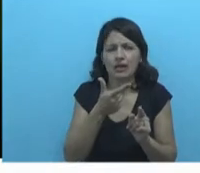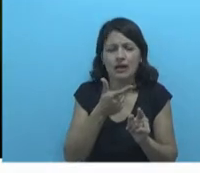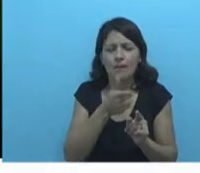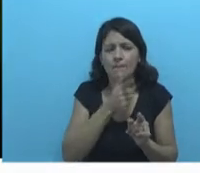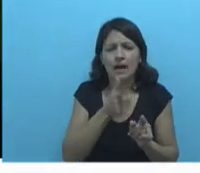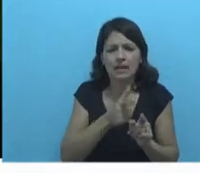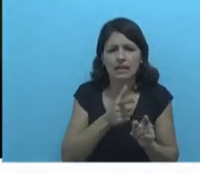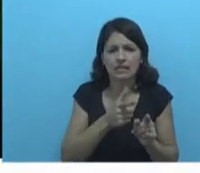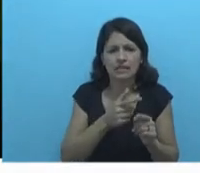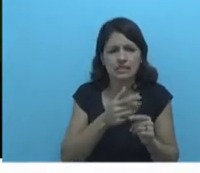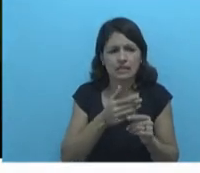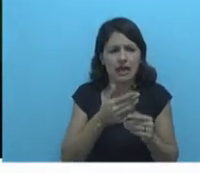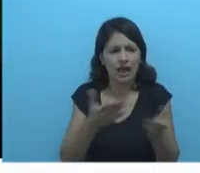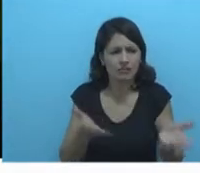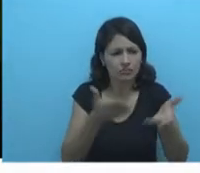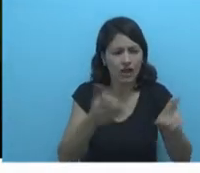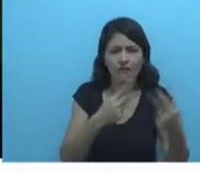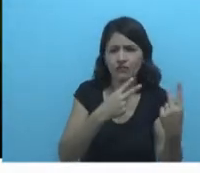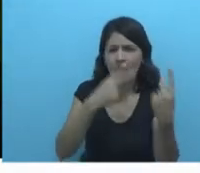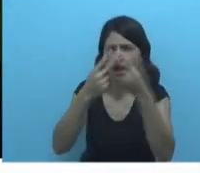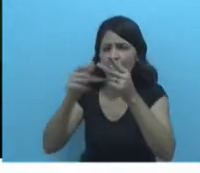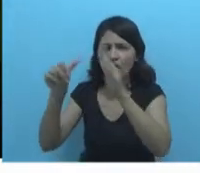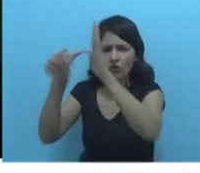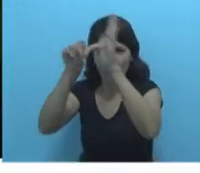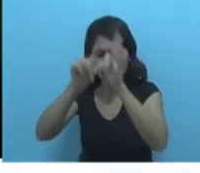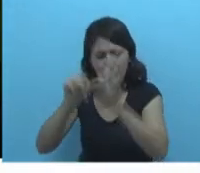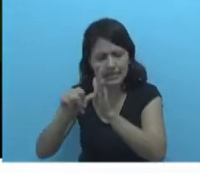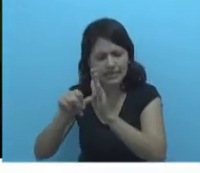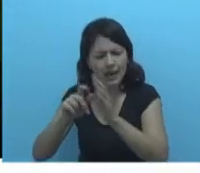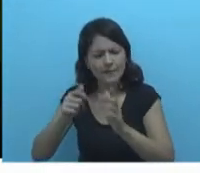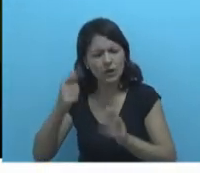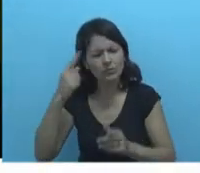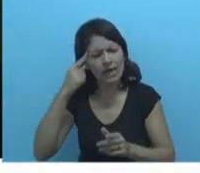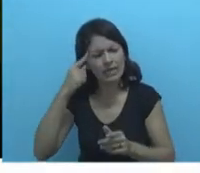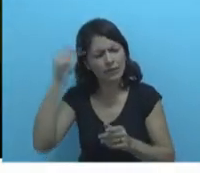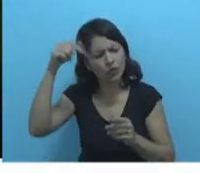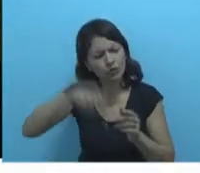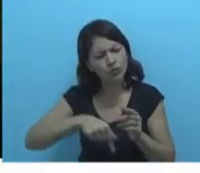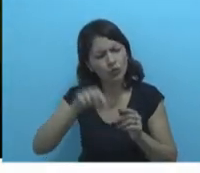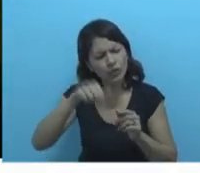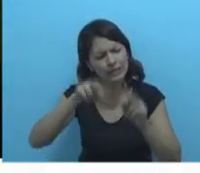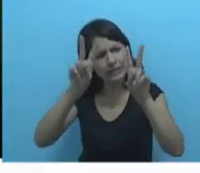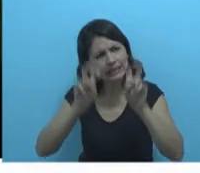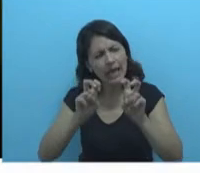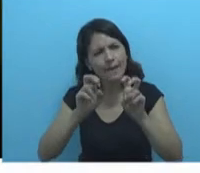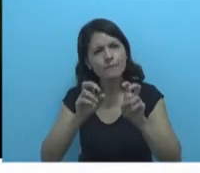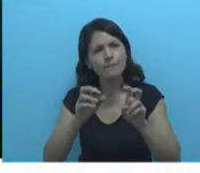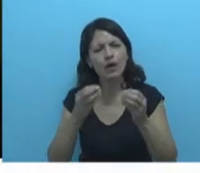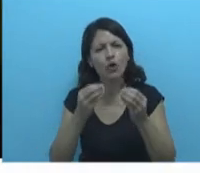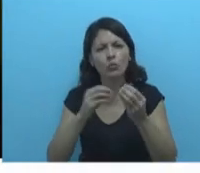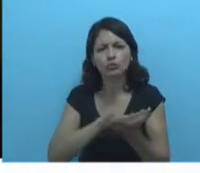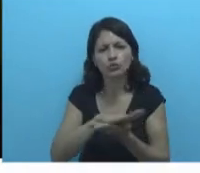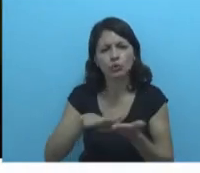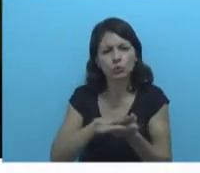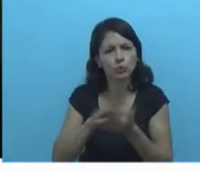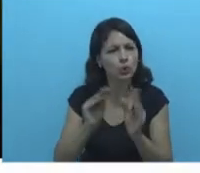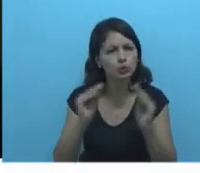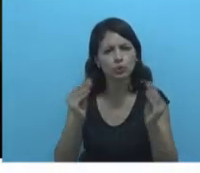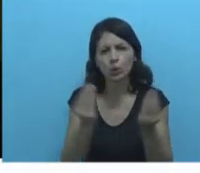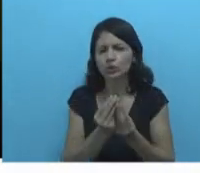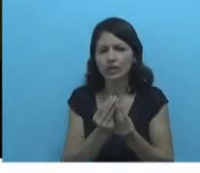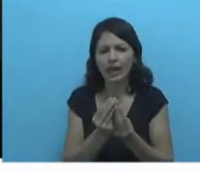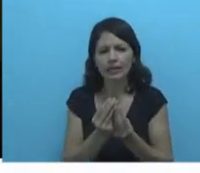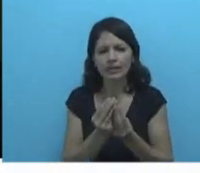y no pensar en profundidad de qué se trata este tema y cómo podemos dar un atisbo de